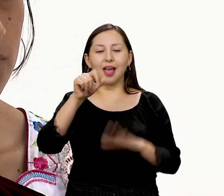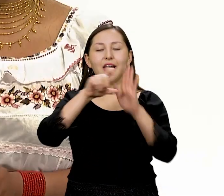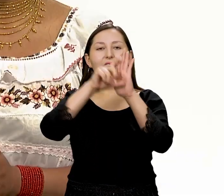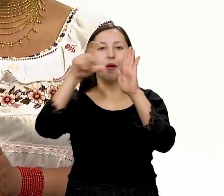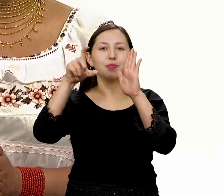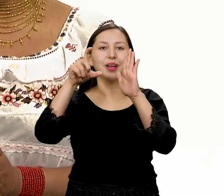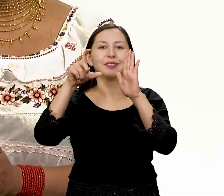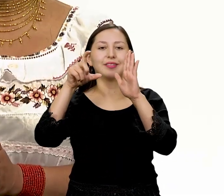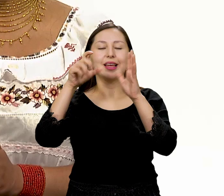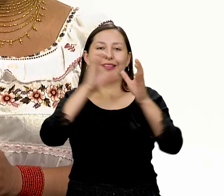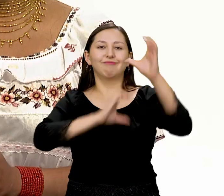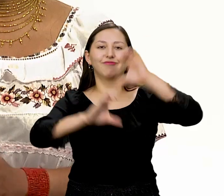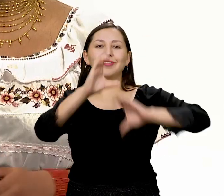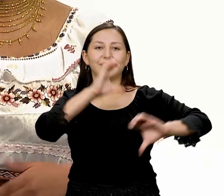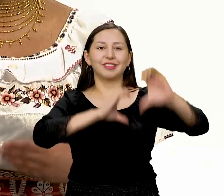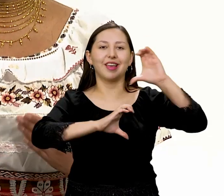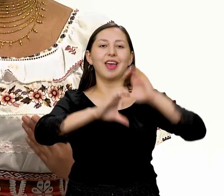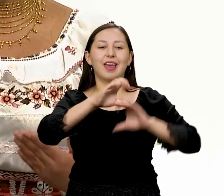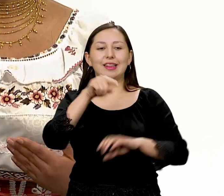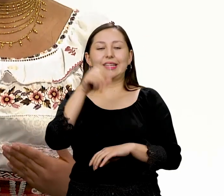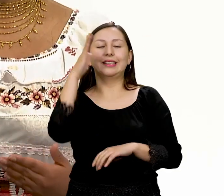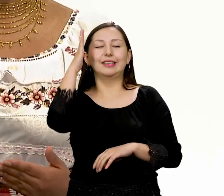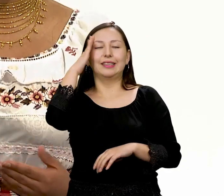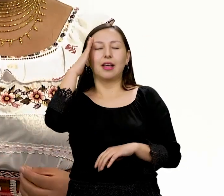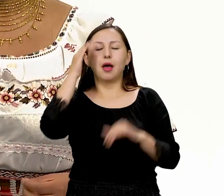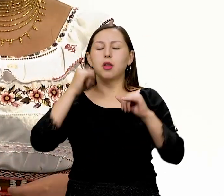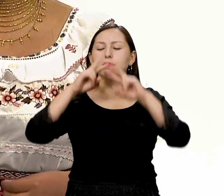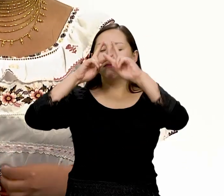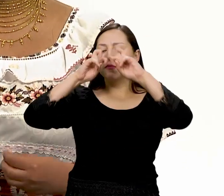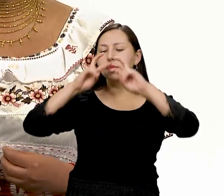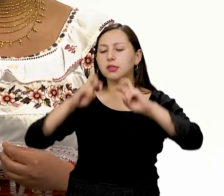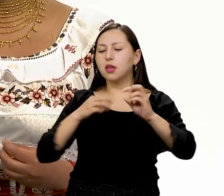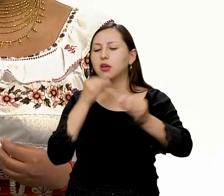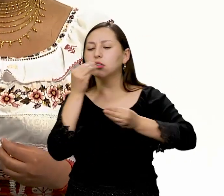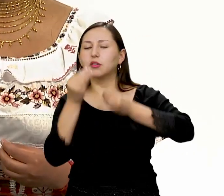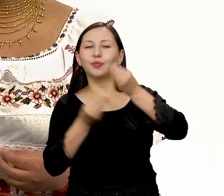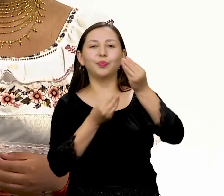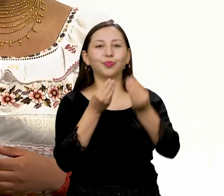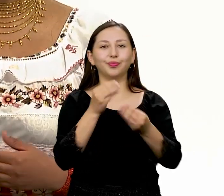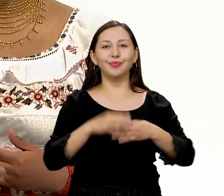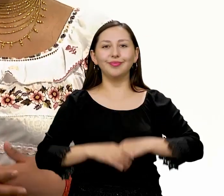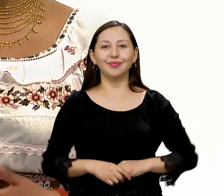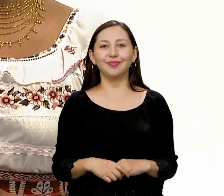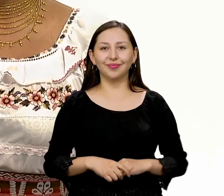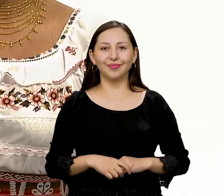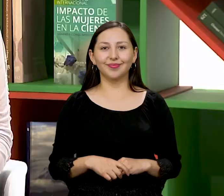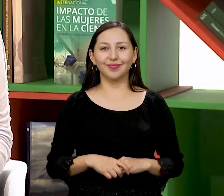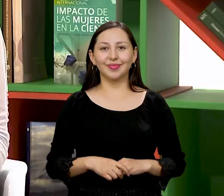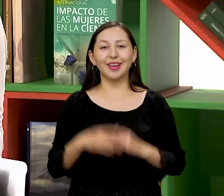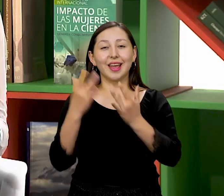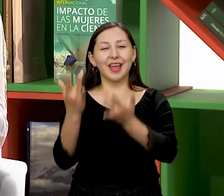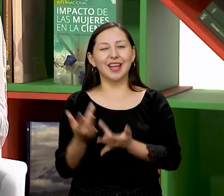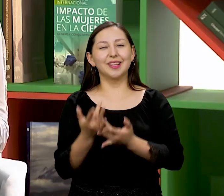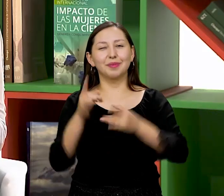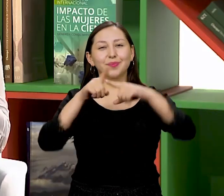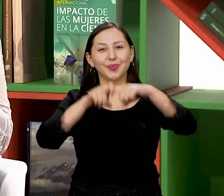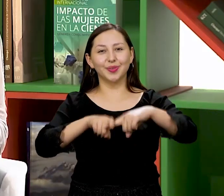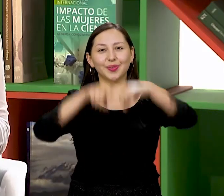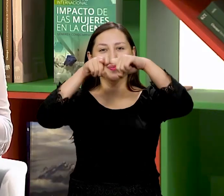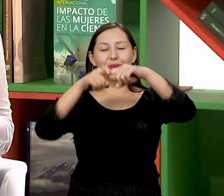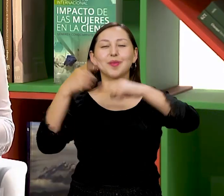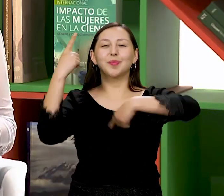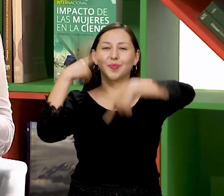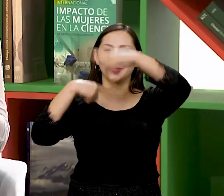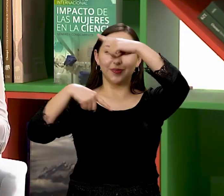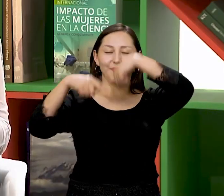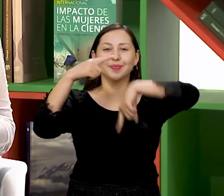NASA. Entonces, ahorita solamente se está reforzando lo que falta. Nos vamos a una